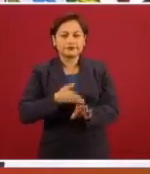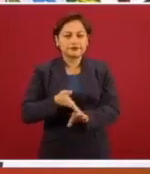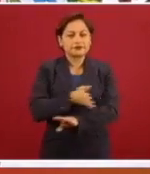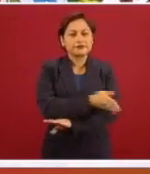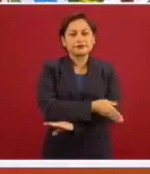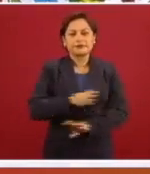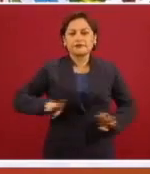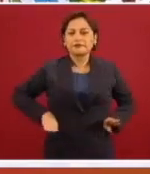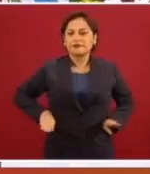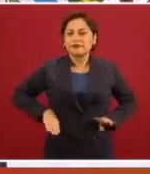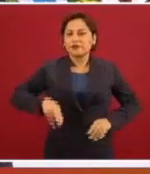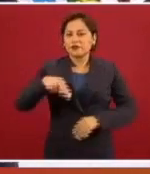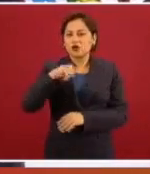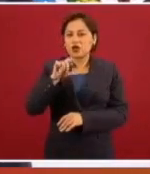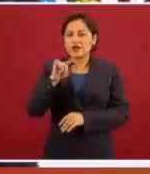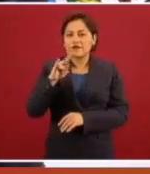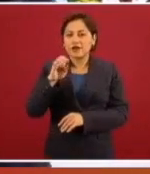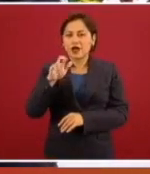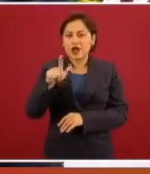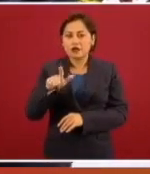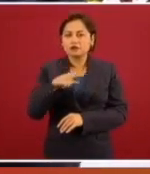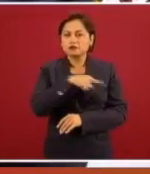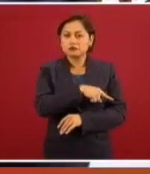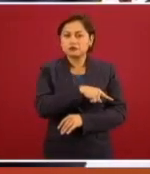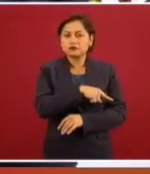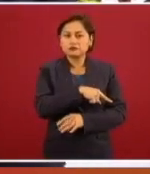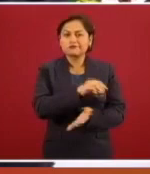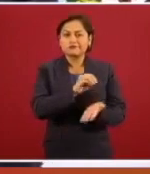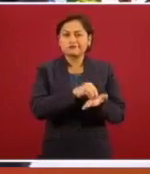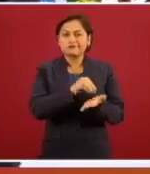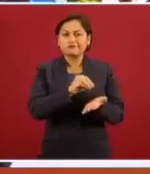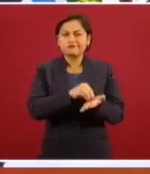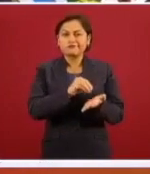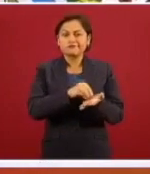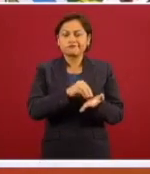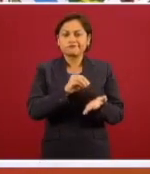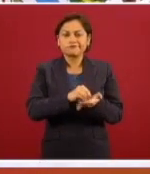que está, por cierto, en